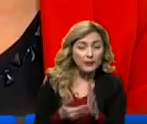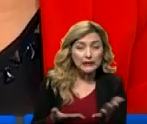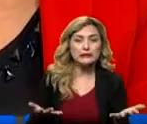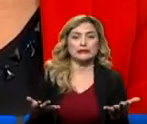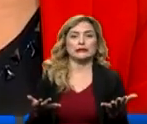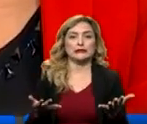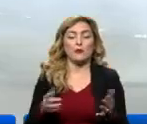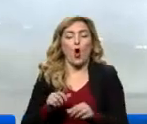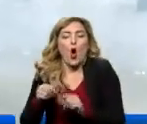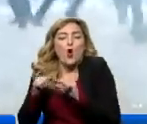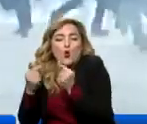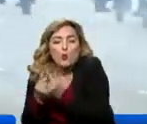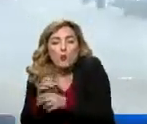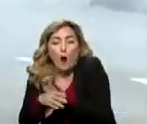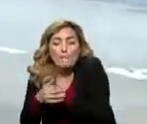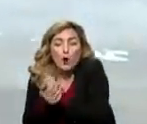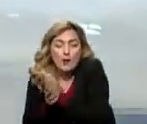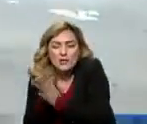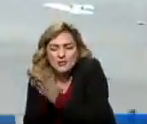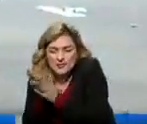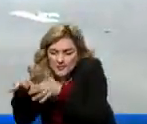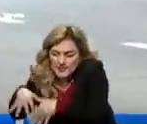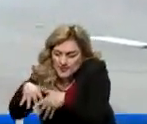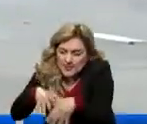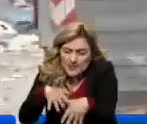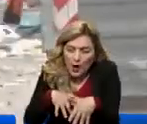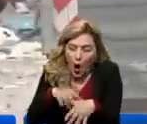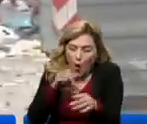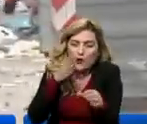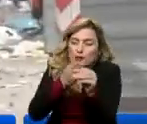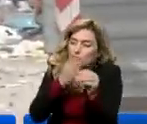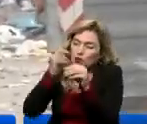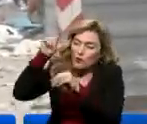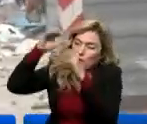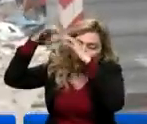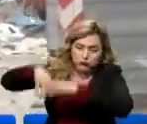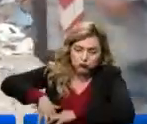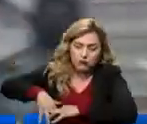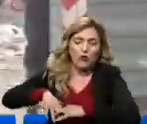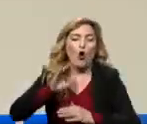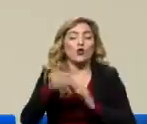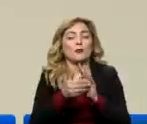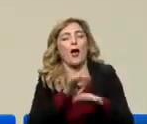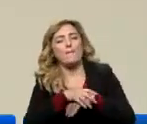los convocantes. Finalmente reconoció que existió un fallo en la inteligencia estatal,